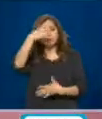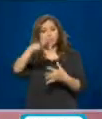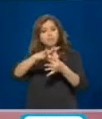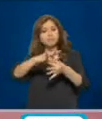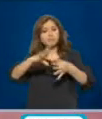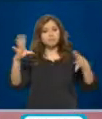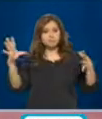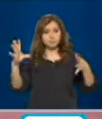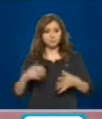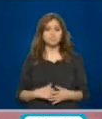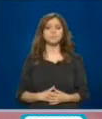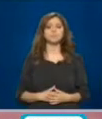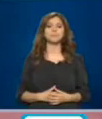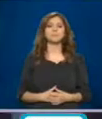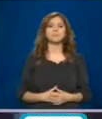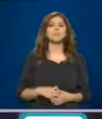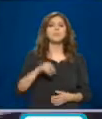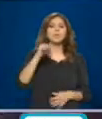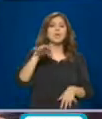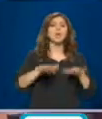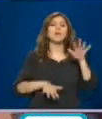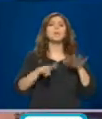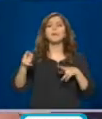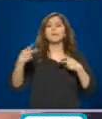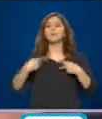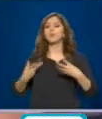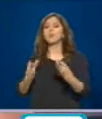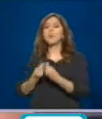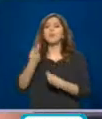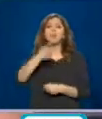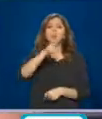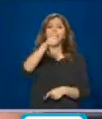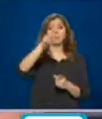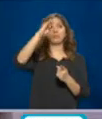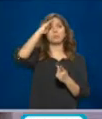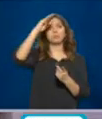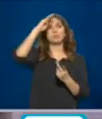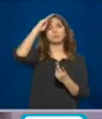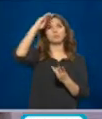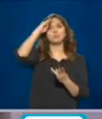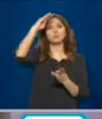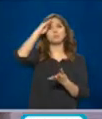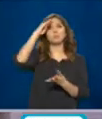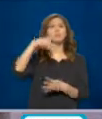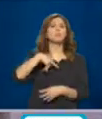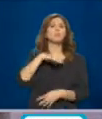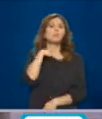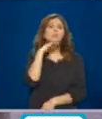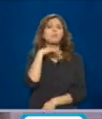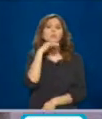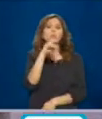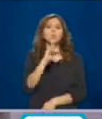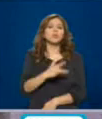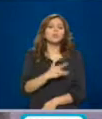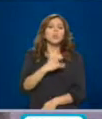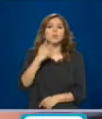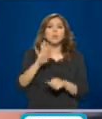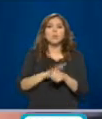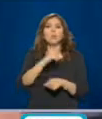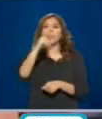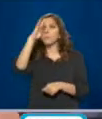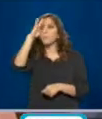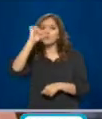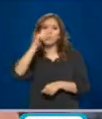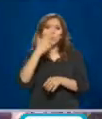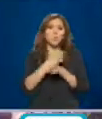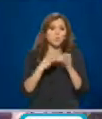mientras estás con tu pareja. Por Sí, ejemplo, claro. estás pensando en mil, pues obviamente ni lo vas a disfrutar ni llegas al orgasmo, ¿no? O sea, porque estás tenso, porque Por muchas supuesto,